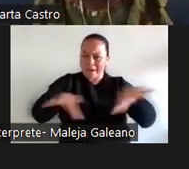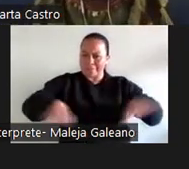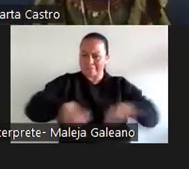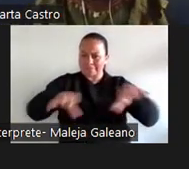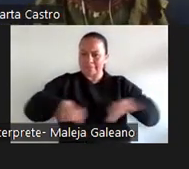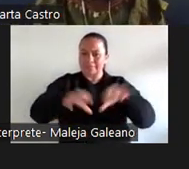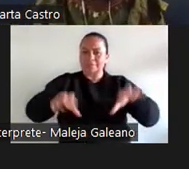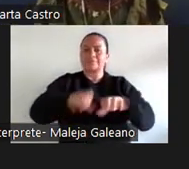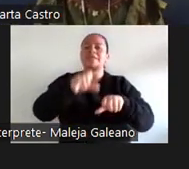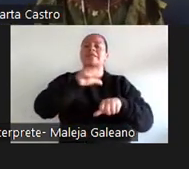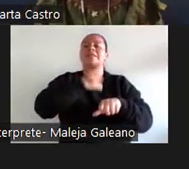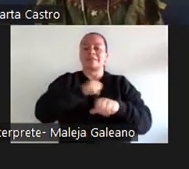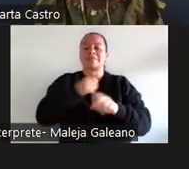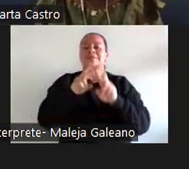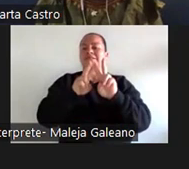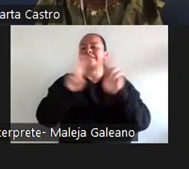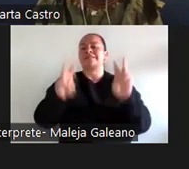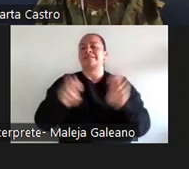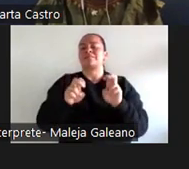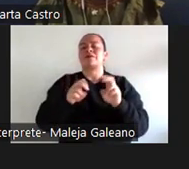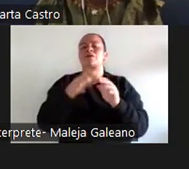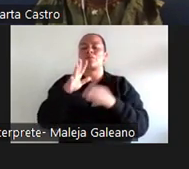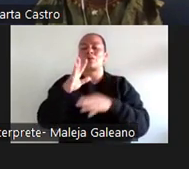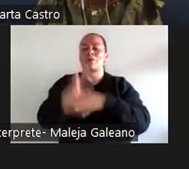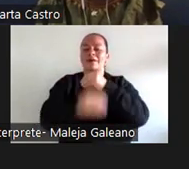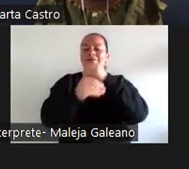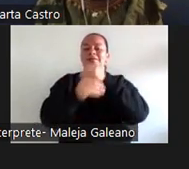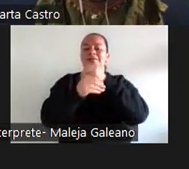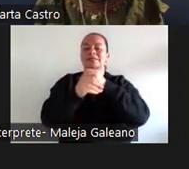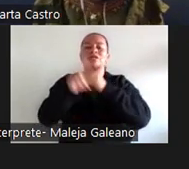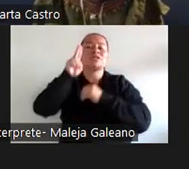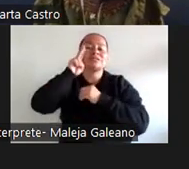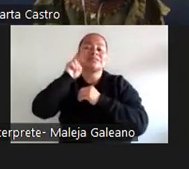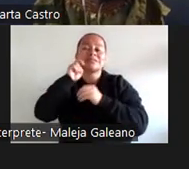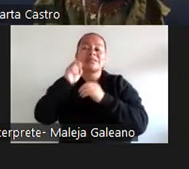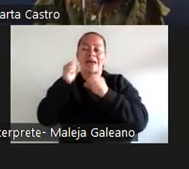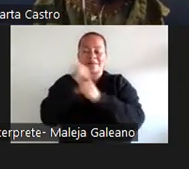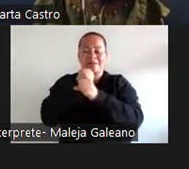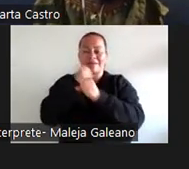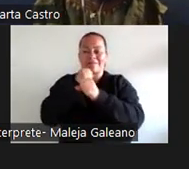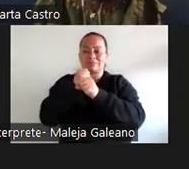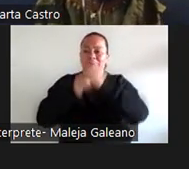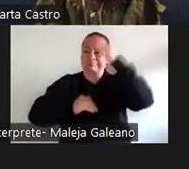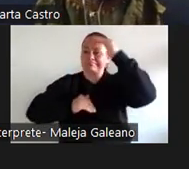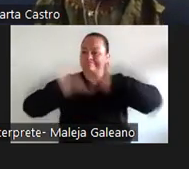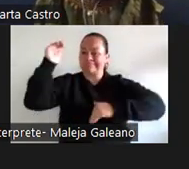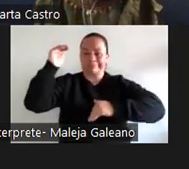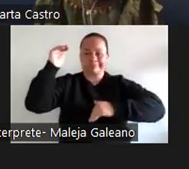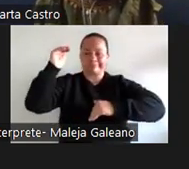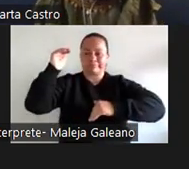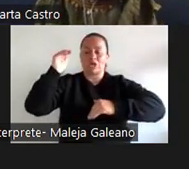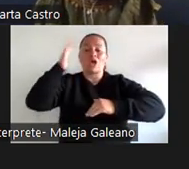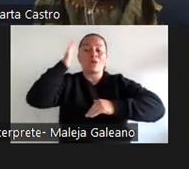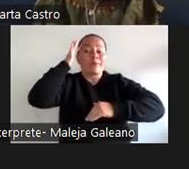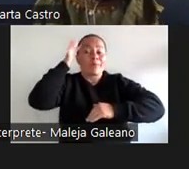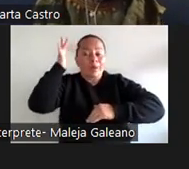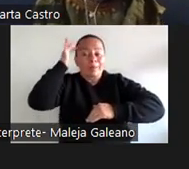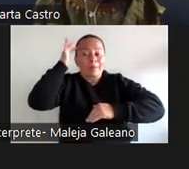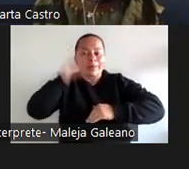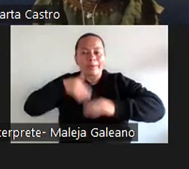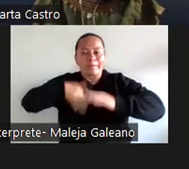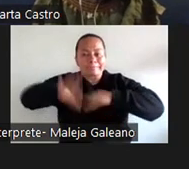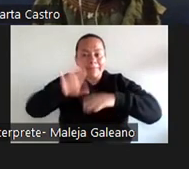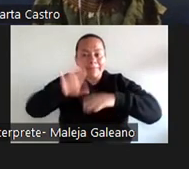estamos hablando de una división sexual del trabajo desigual Y desequilibrada por qué Porque la mayoría de Estas